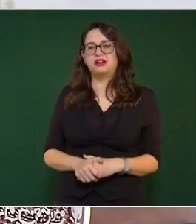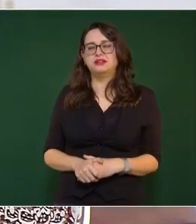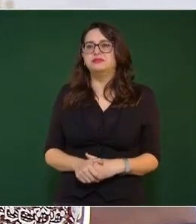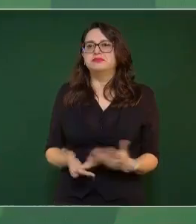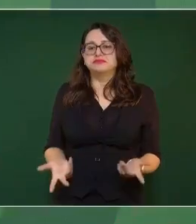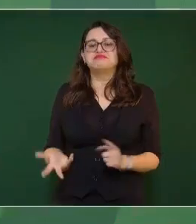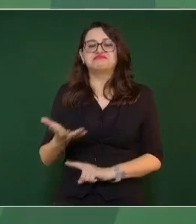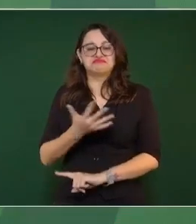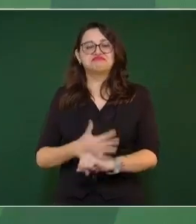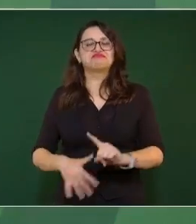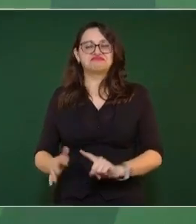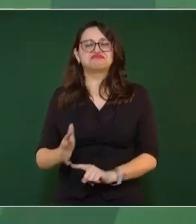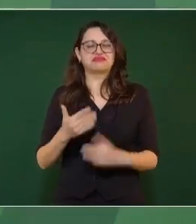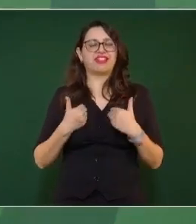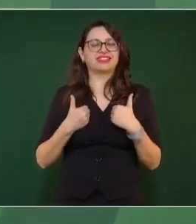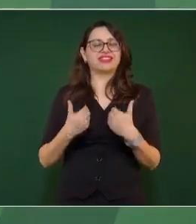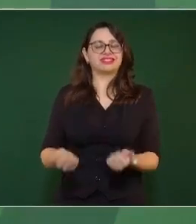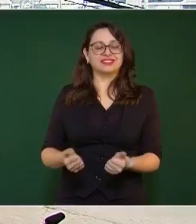las circunstancias.